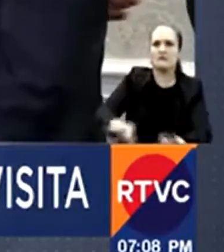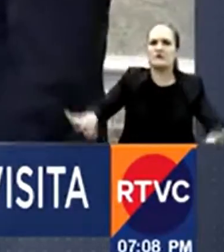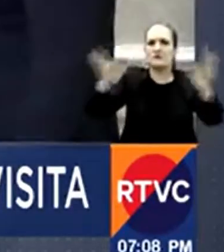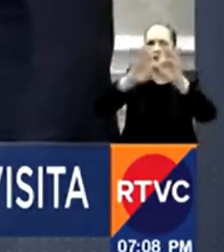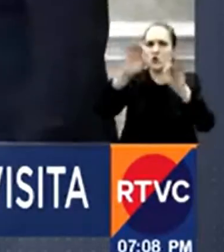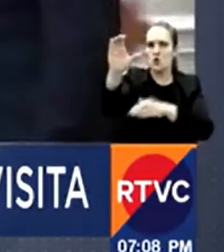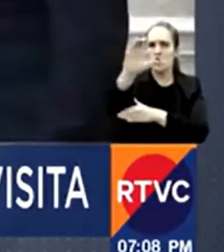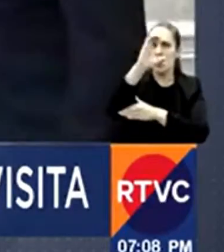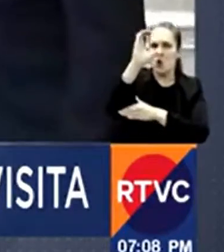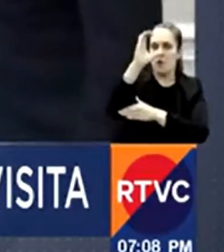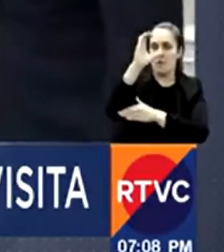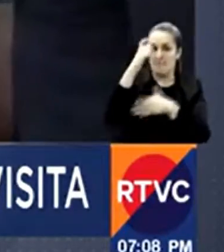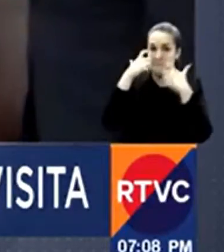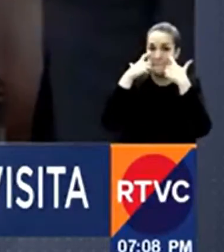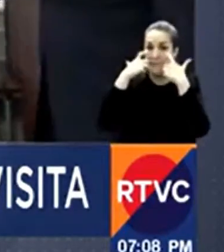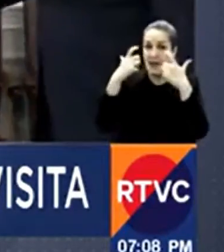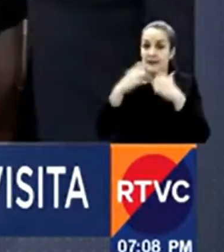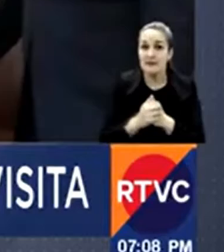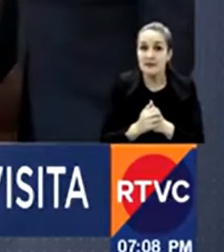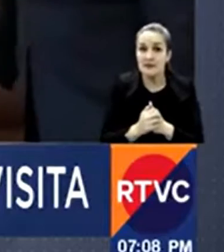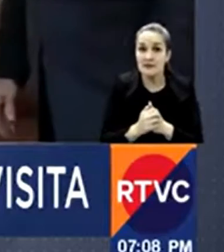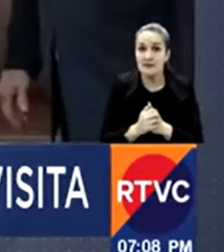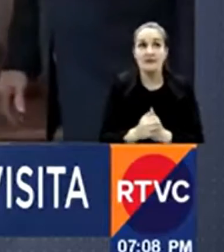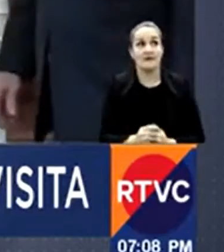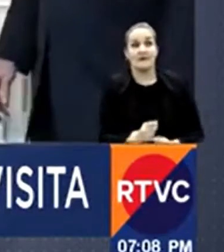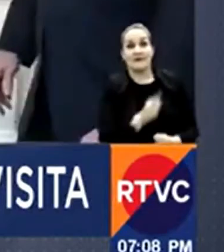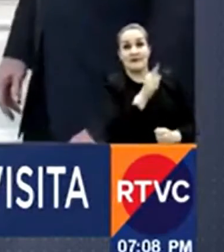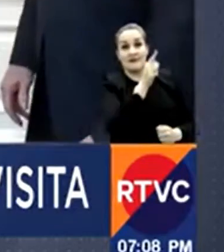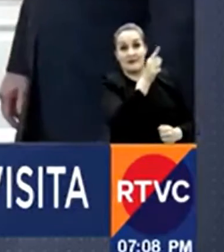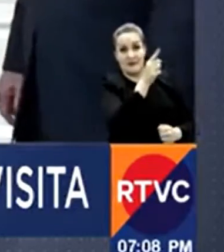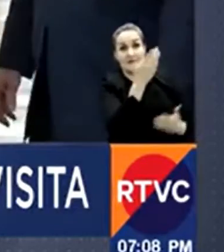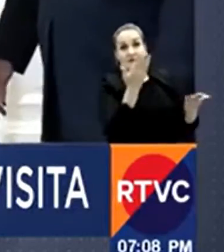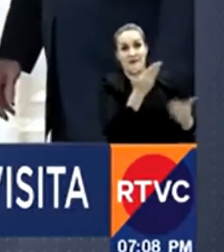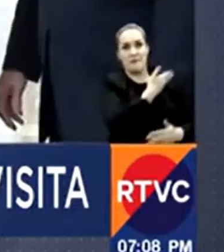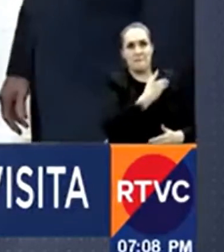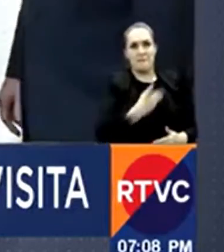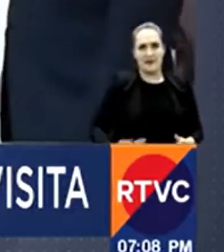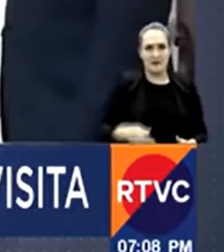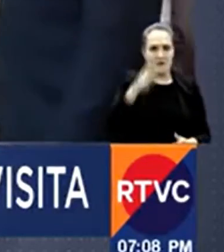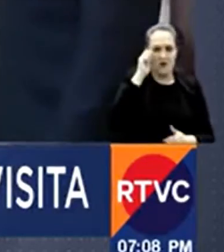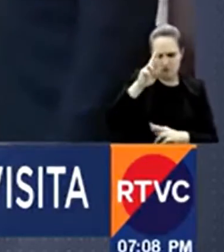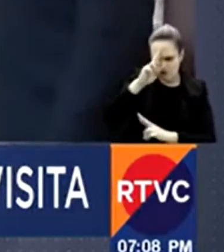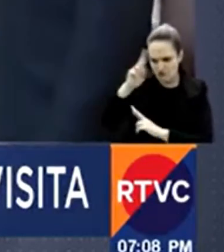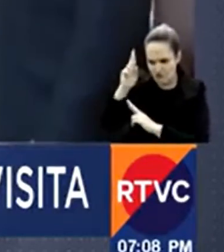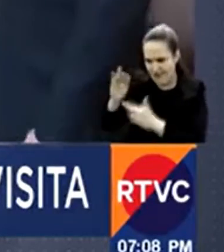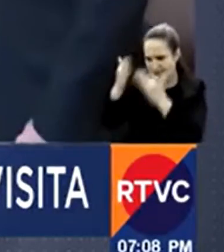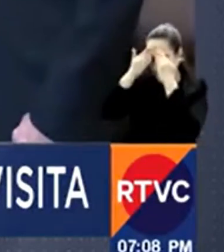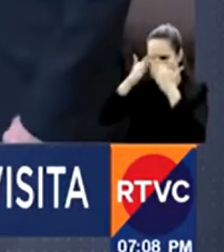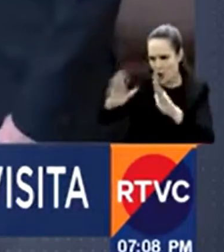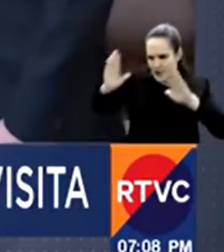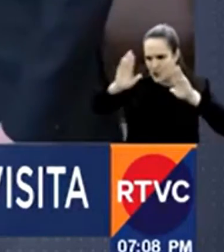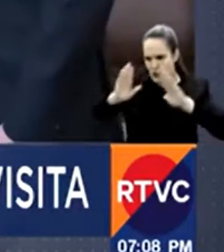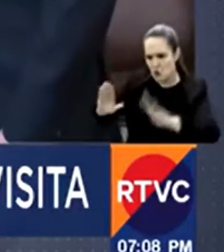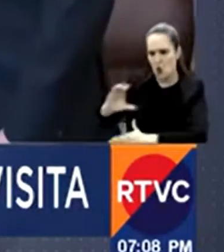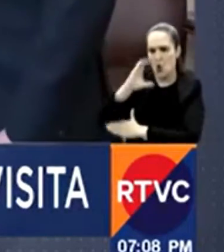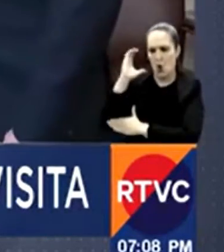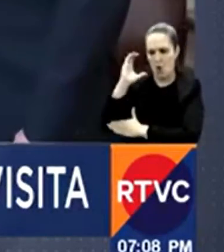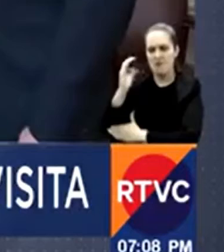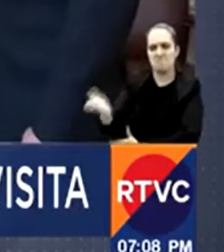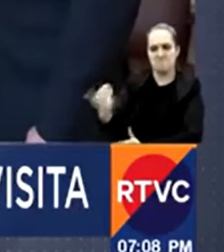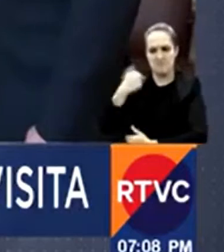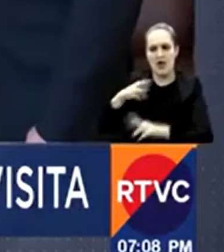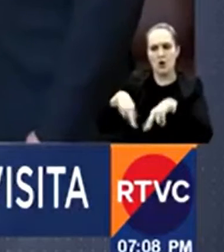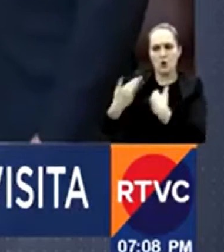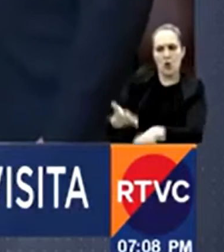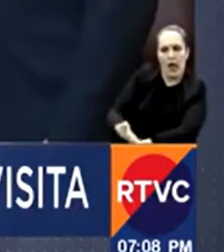Colombia, país que él admira y respeta como una democracia. Segundo, en medio de